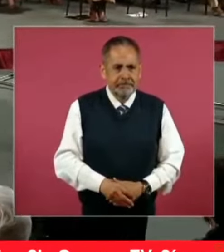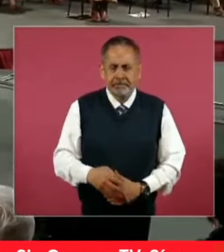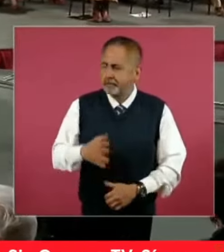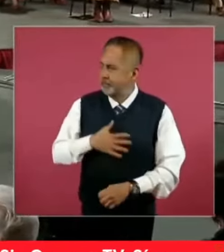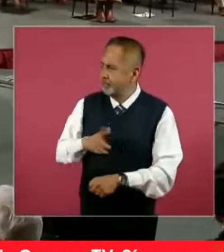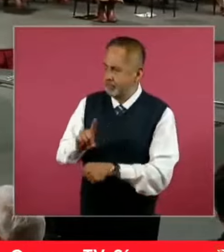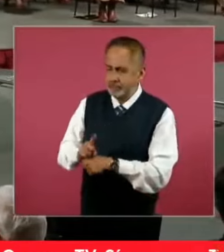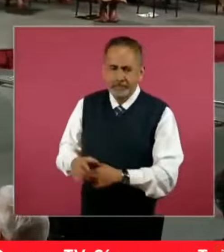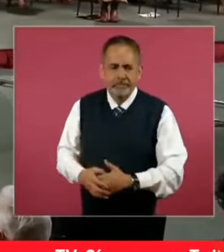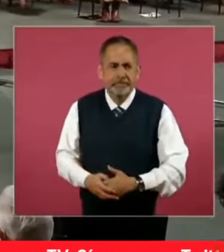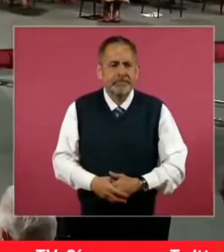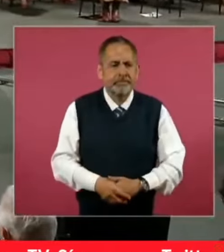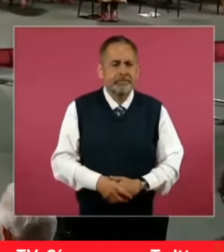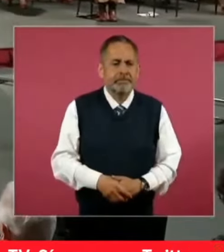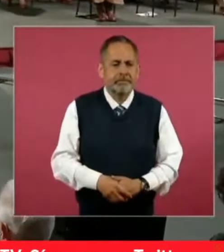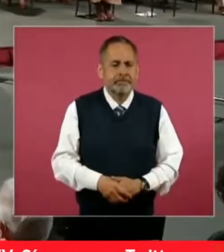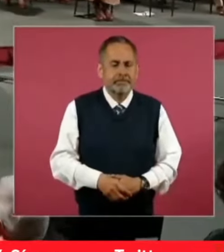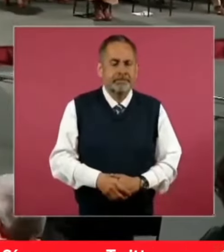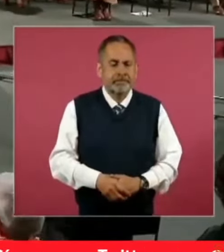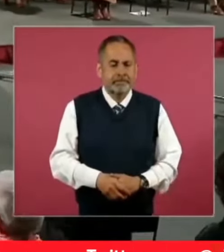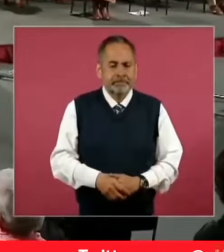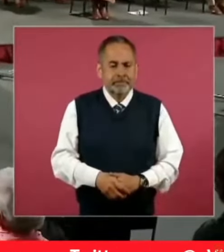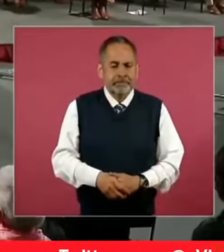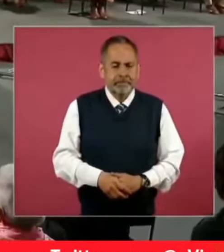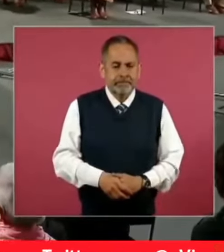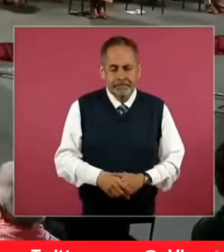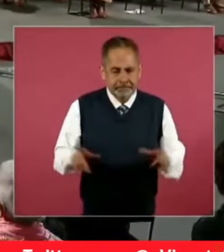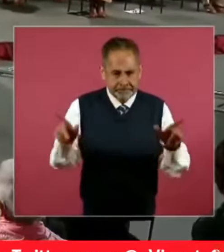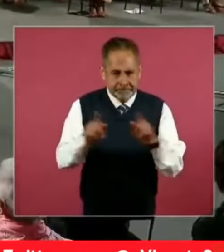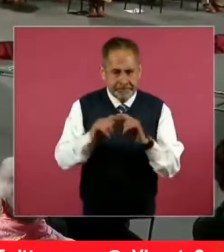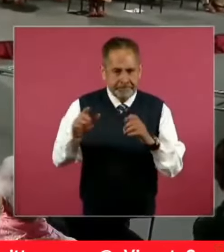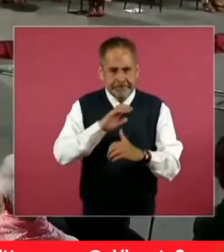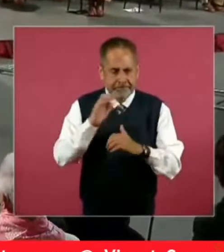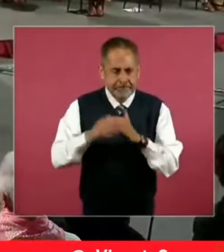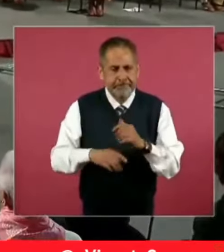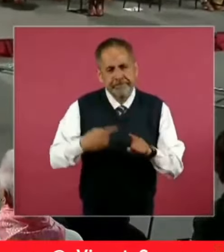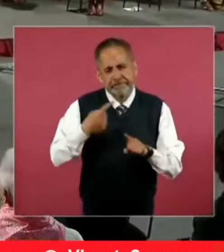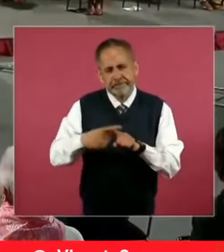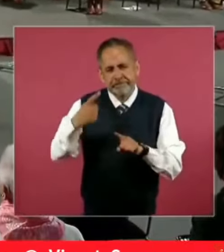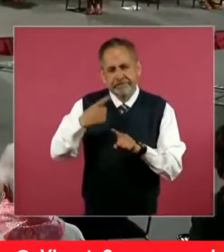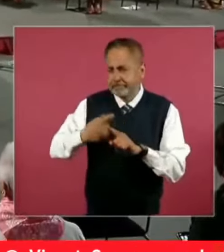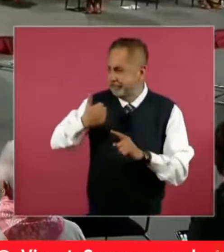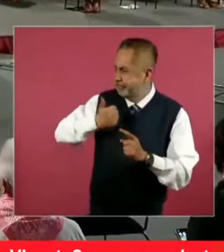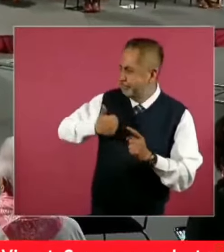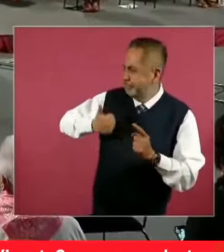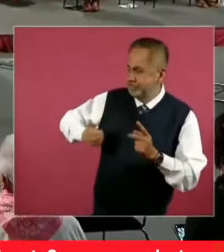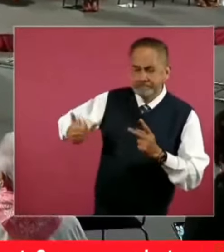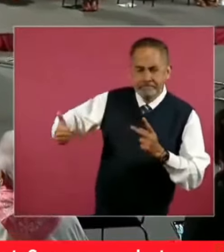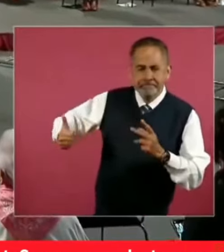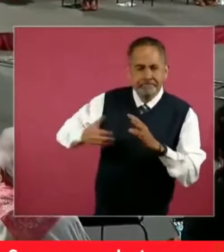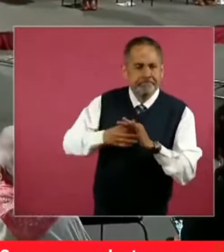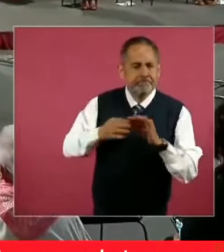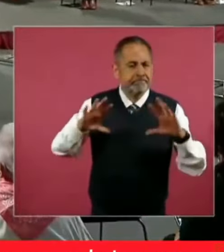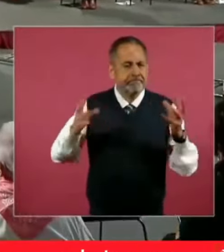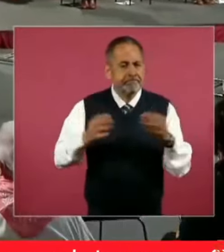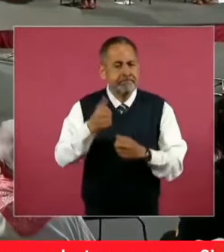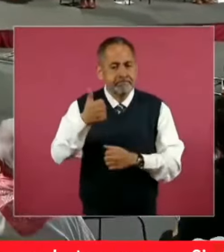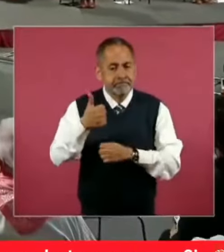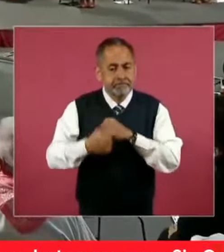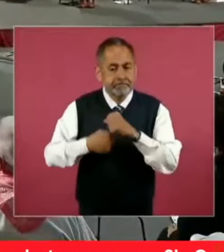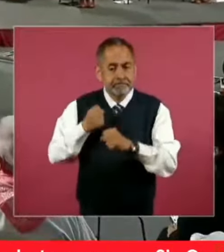Buenos días. Bueno, nada más para cerrar, todas estas acciones que se estuvieron haciendo durante estos 6